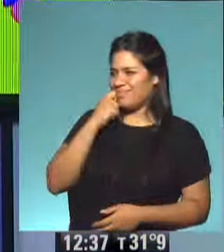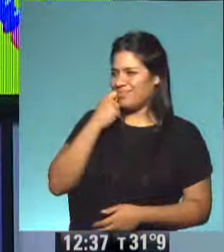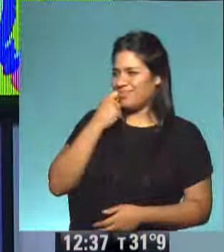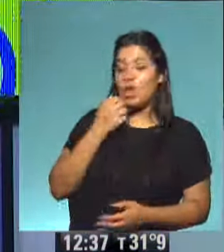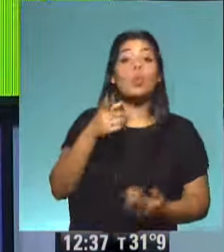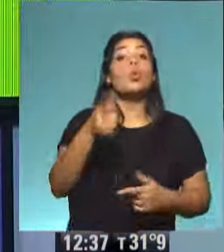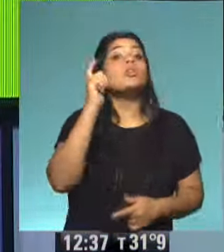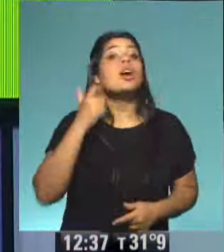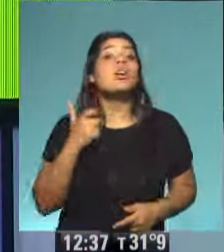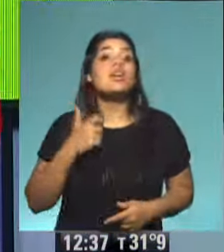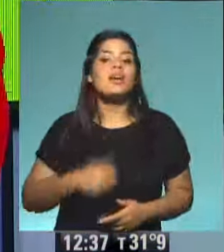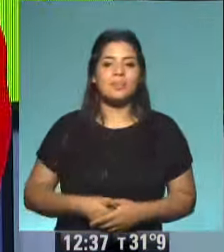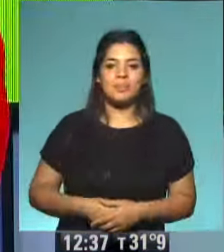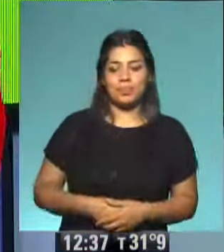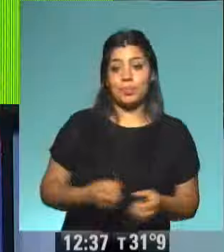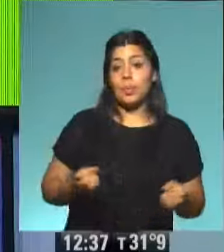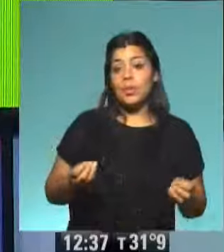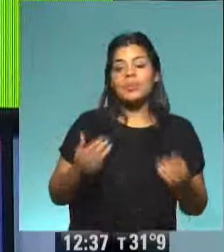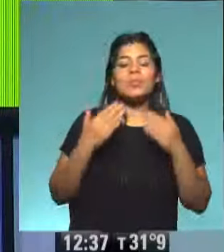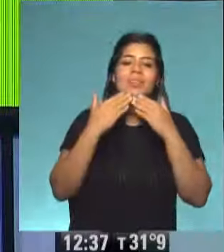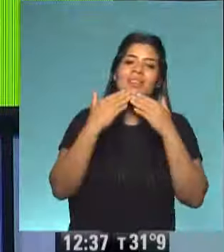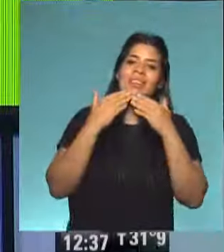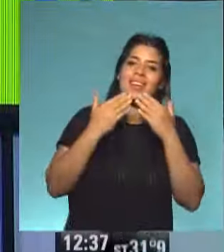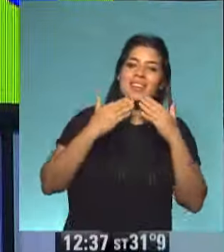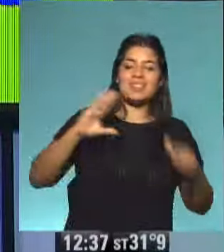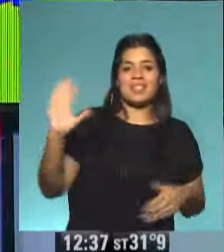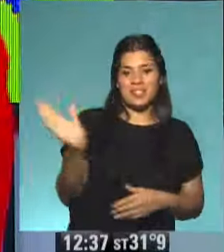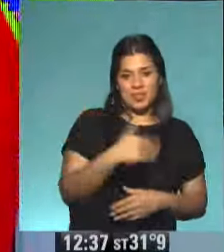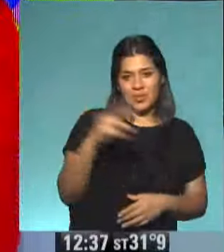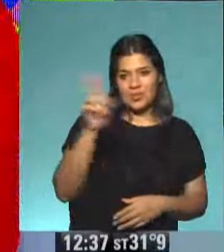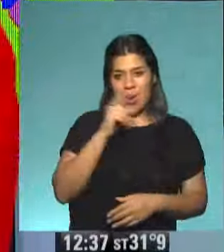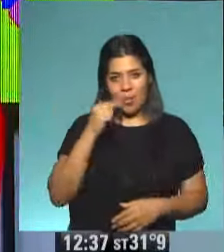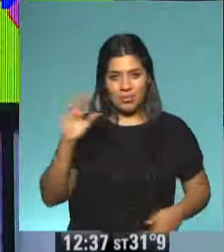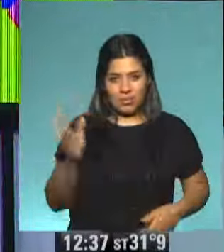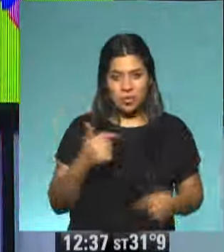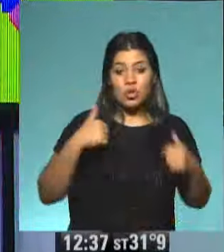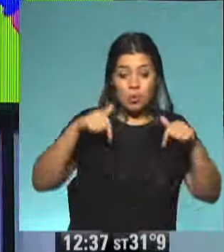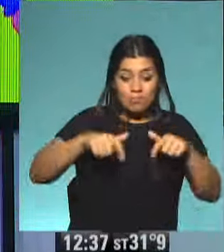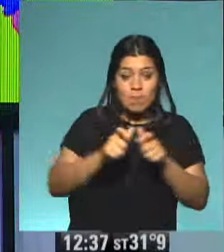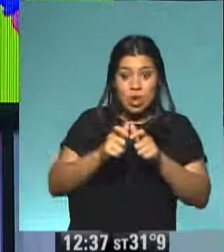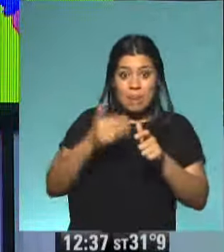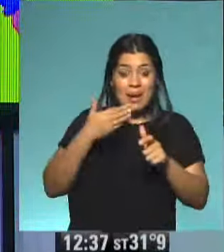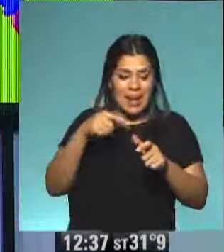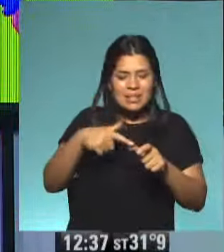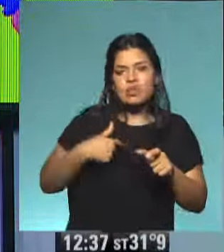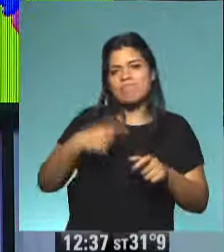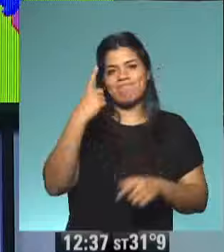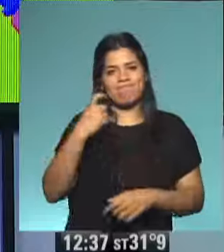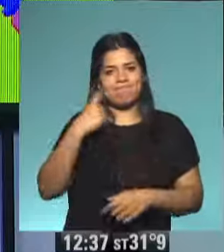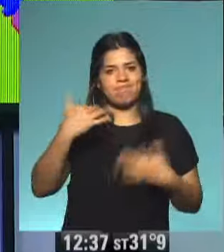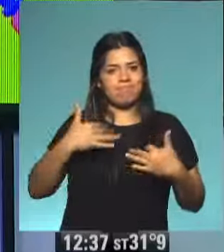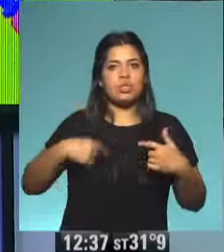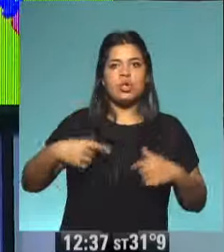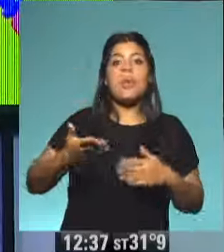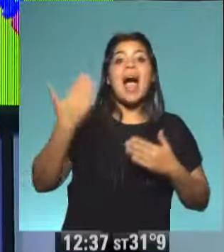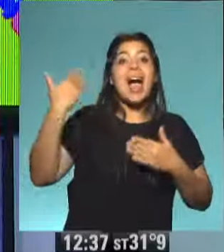Carolini. Ay. Bueno, agradecerle a todos y a todas. Yo aprendí muchísimo con este programa. Esto de hacernos preguntas es un ejercicio que yo